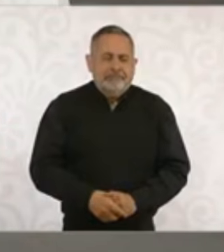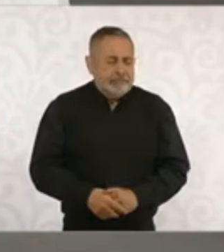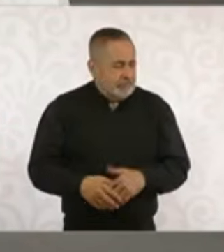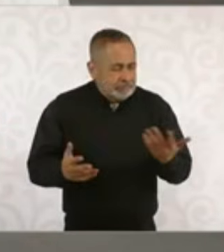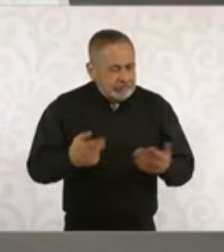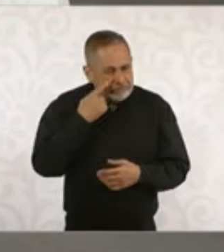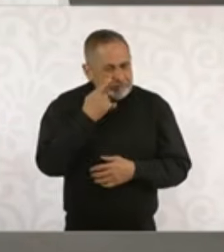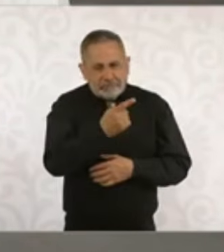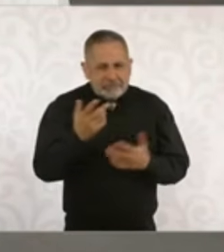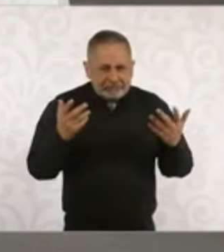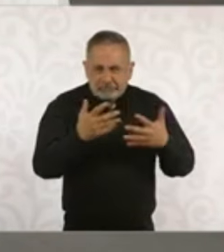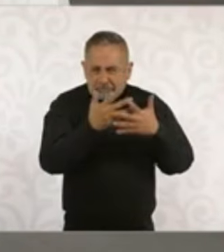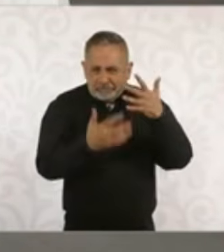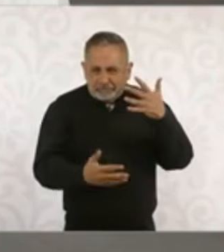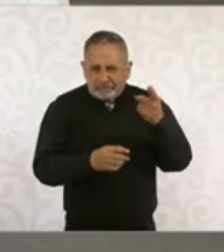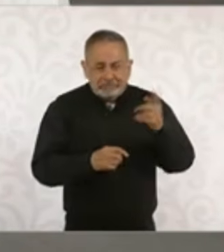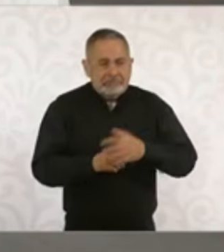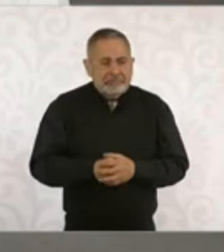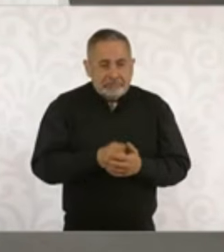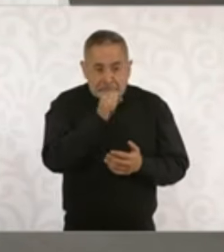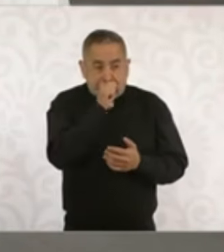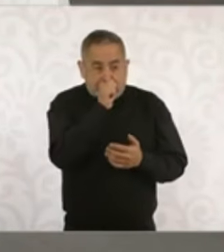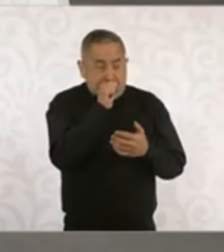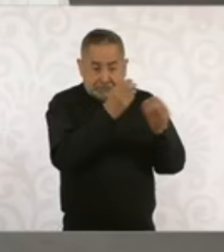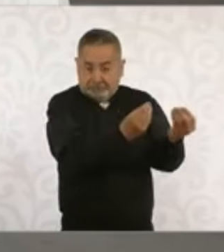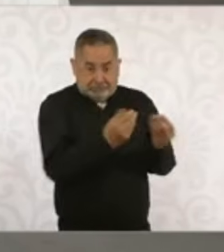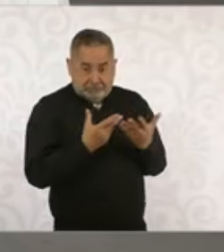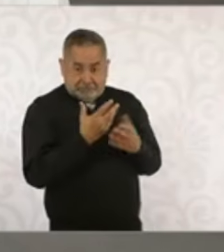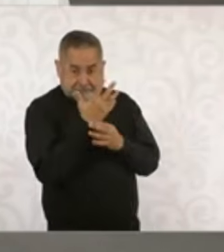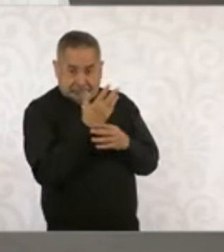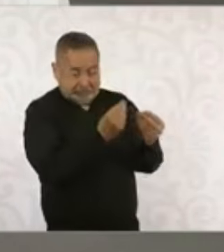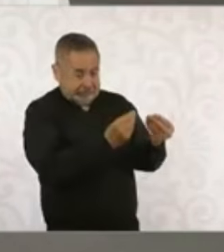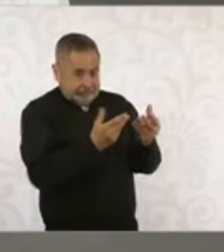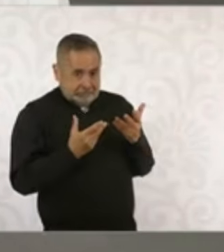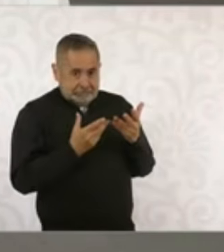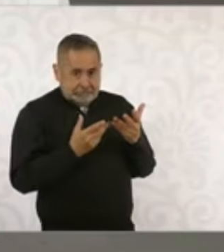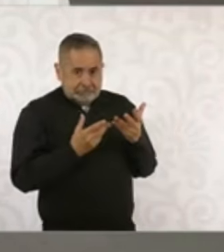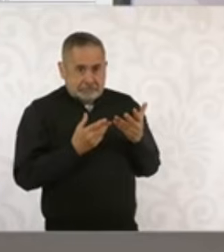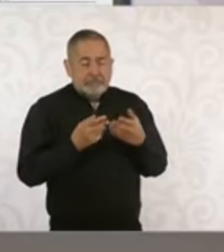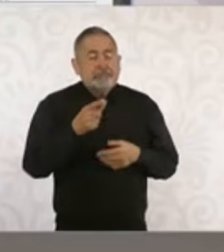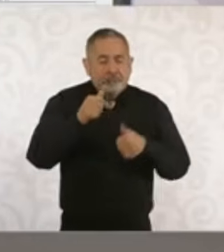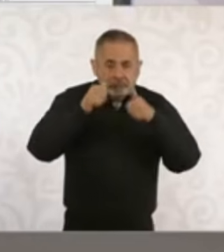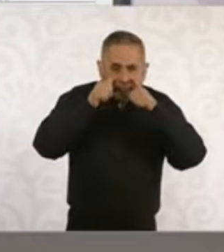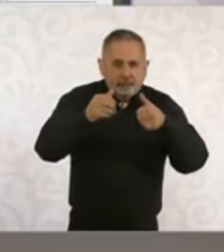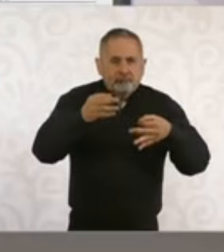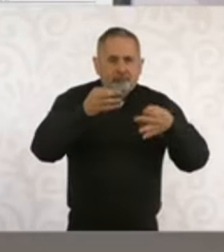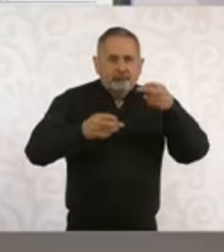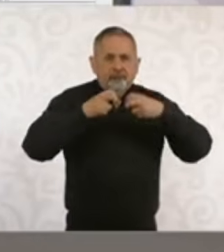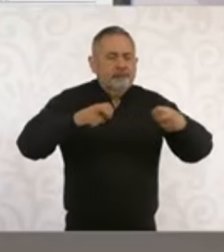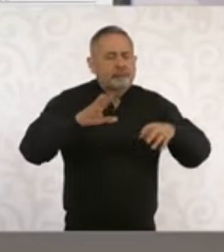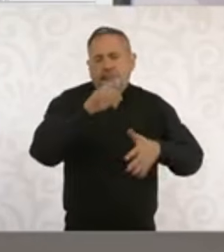Digo, ahí dice tal cual lo enviaron, en el área de atención a ministras y ministros que han